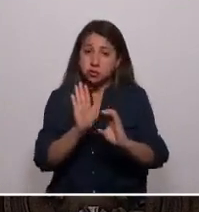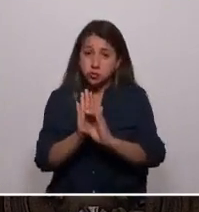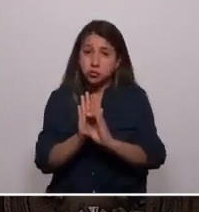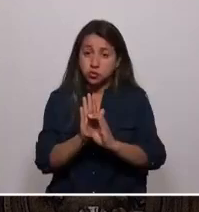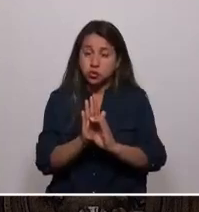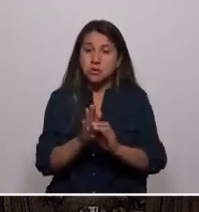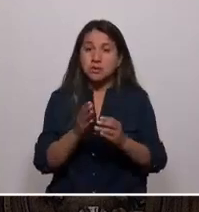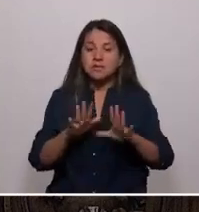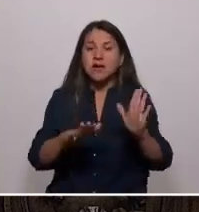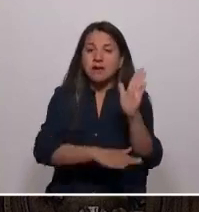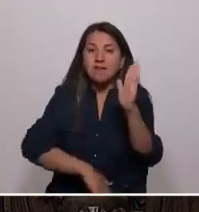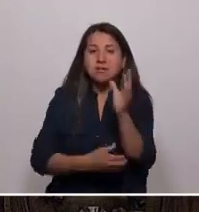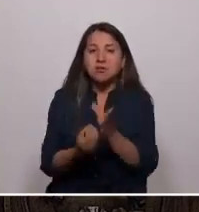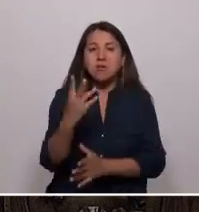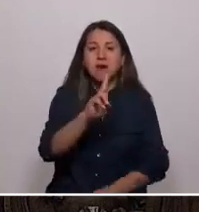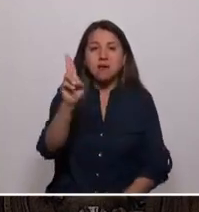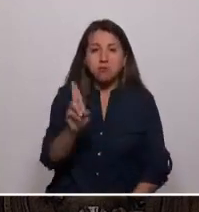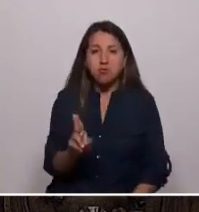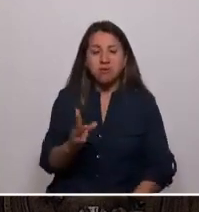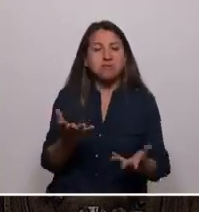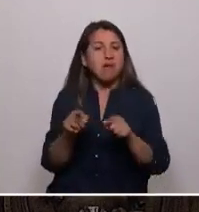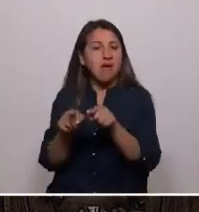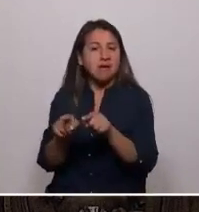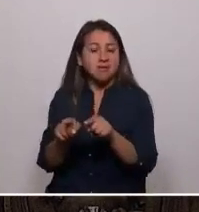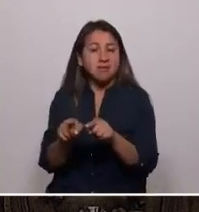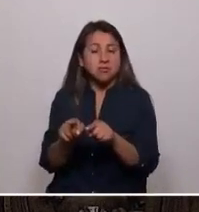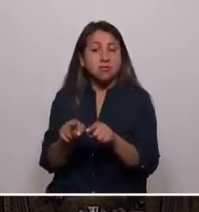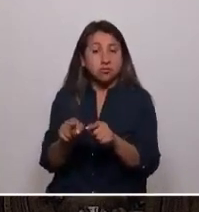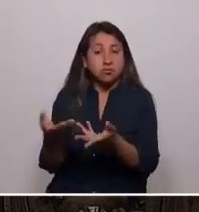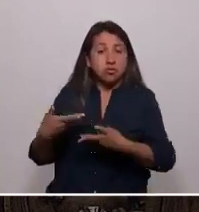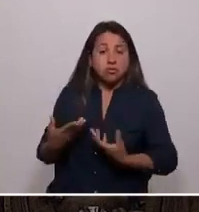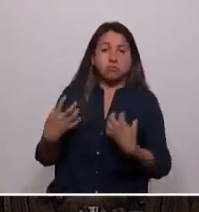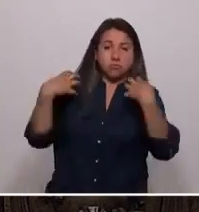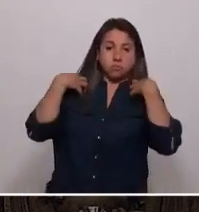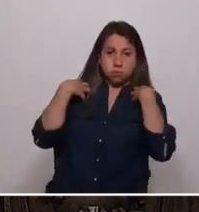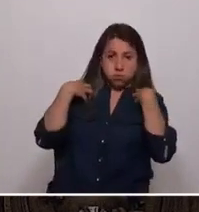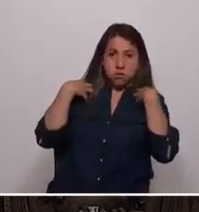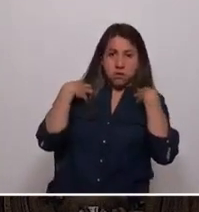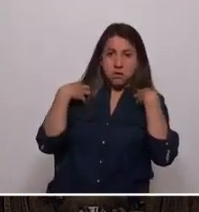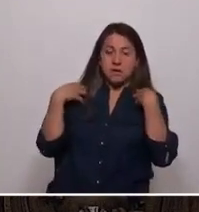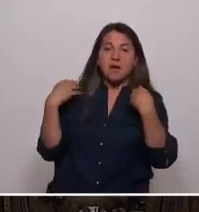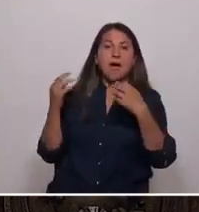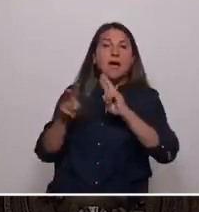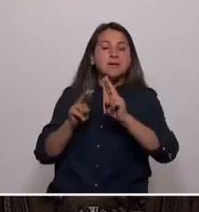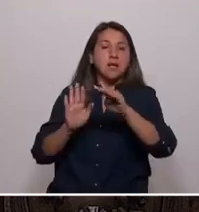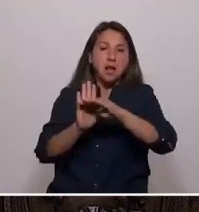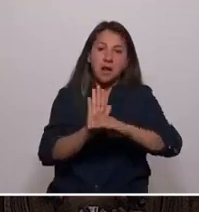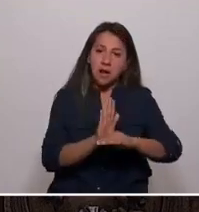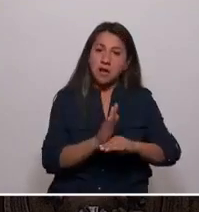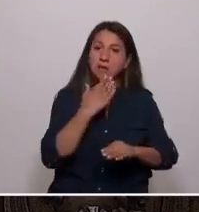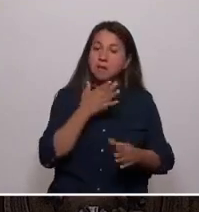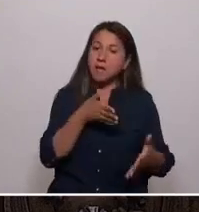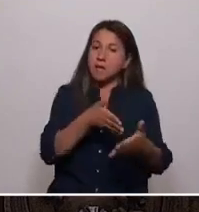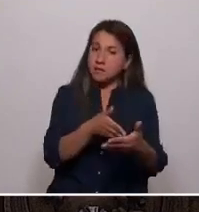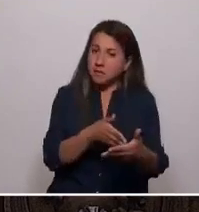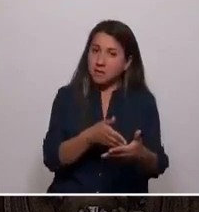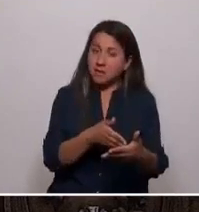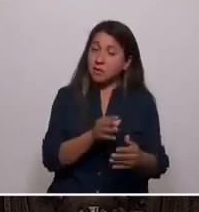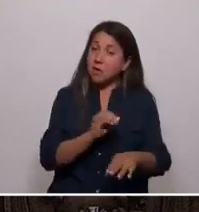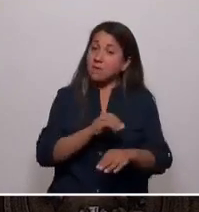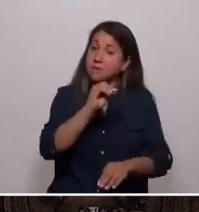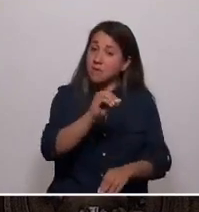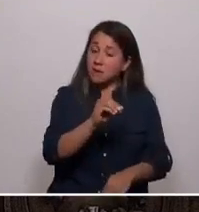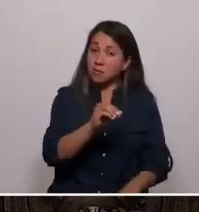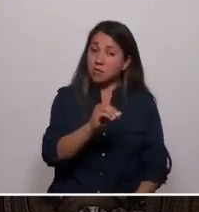siente las bases de la nueva república, y para eso nos dio potestades, pero también nos limitó nuestro ejercicio y nos advirtió que